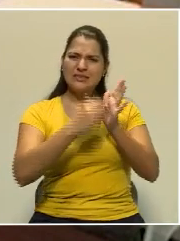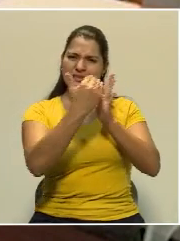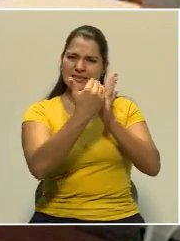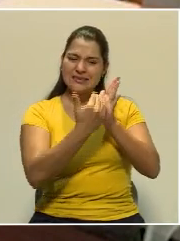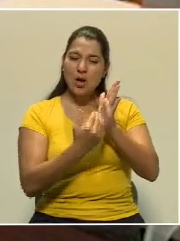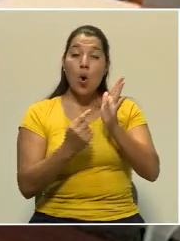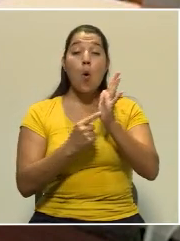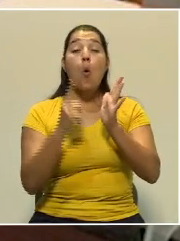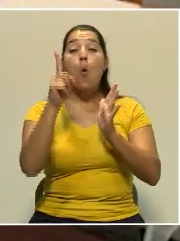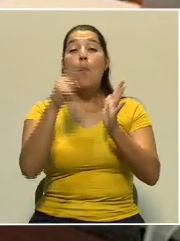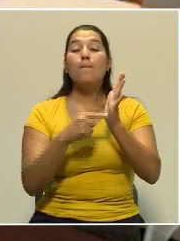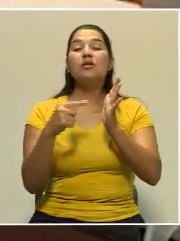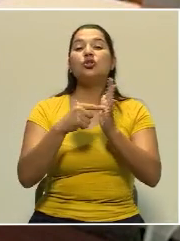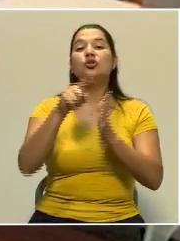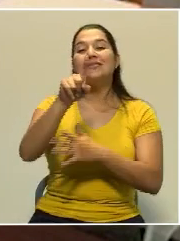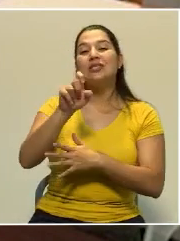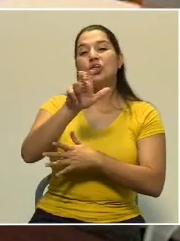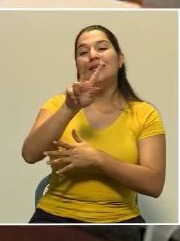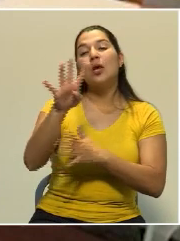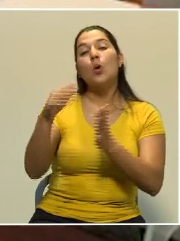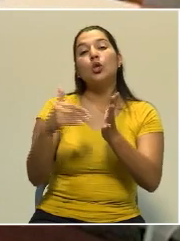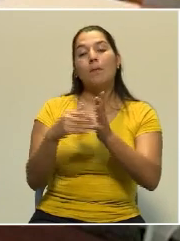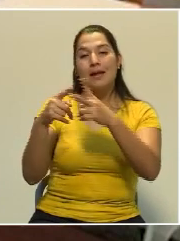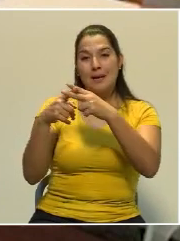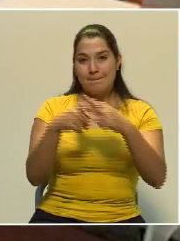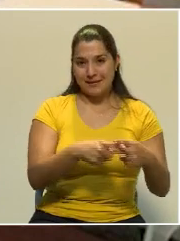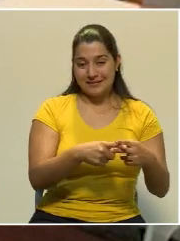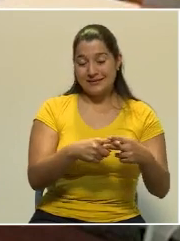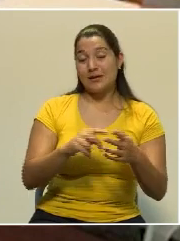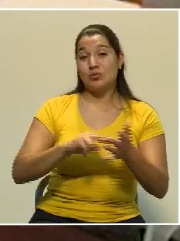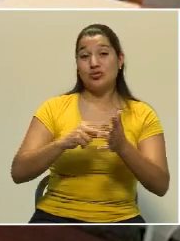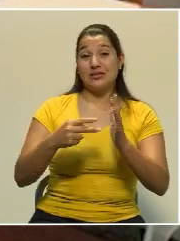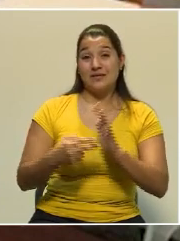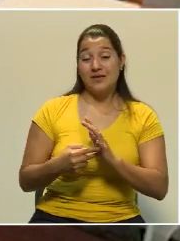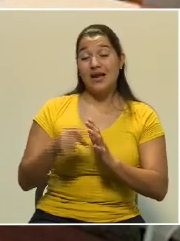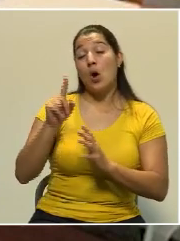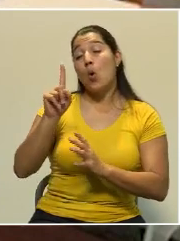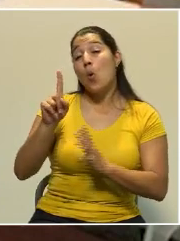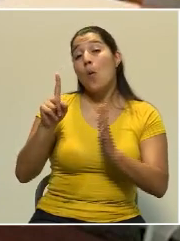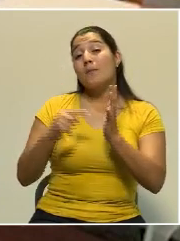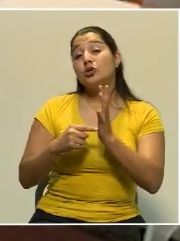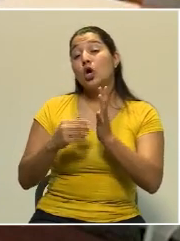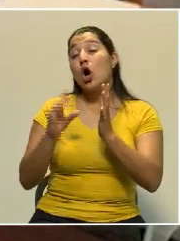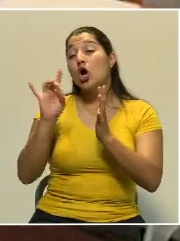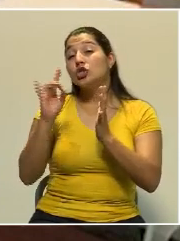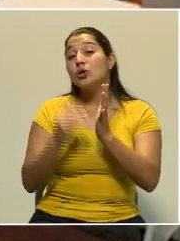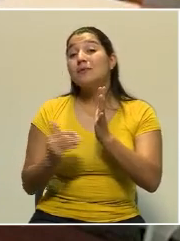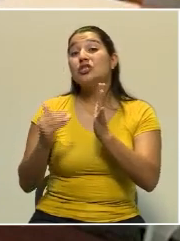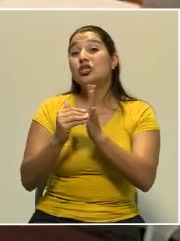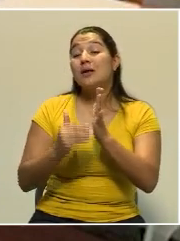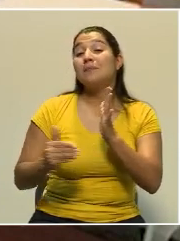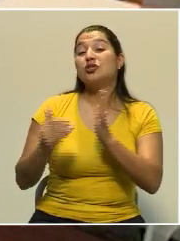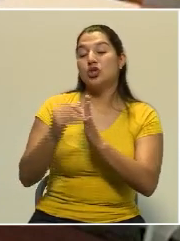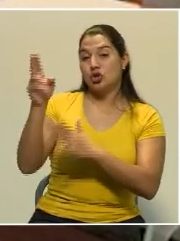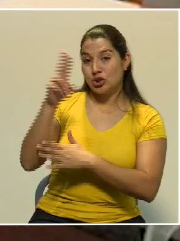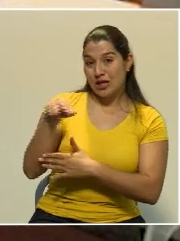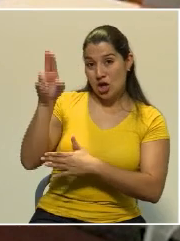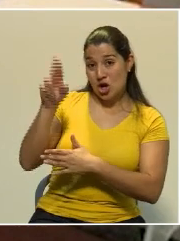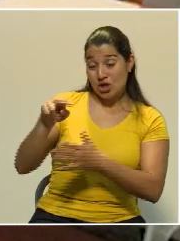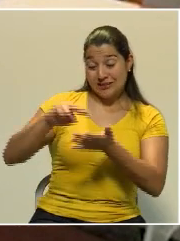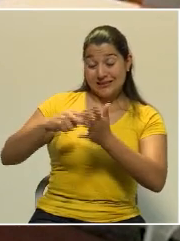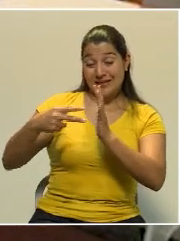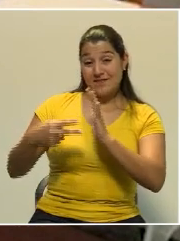1.034.192 operaciones con un saldo de 6.8 millones de colones, lo que representa un 40% del total